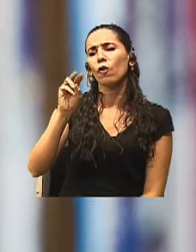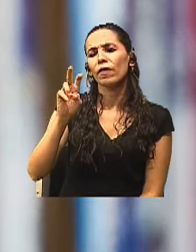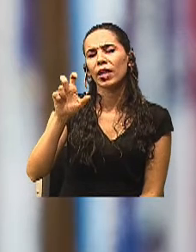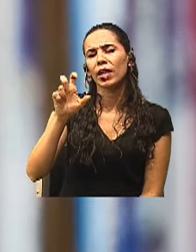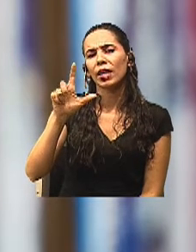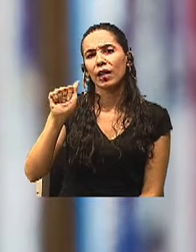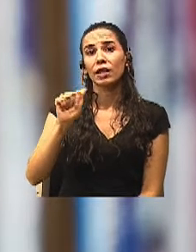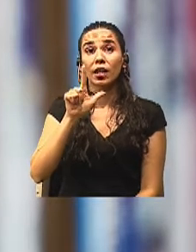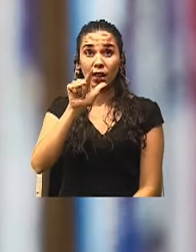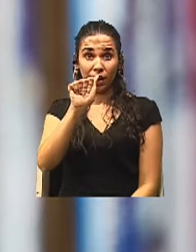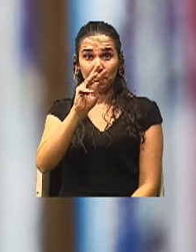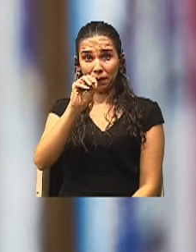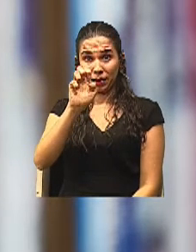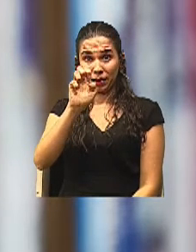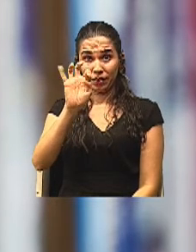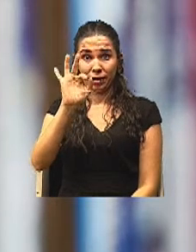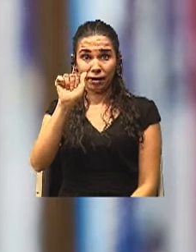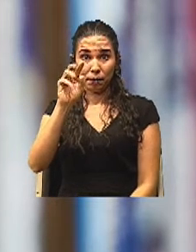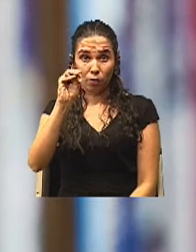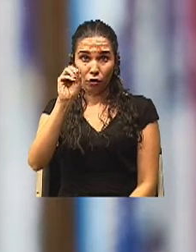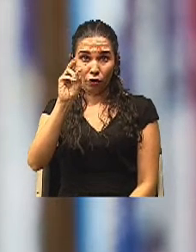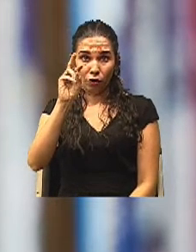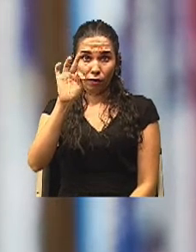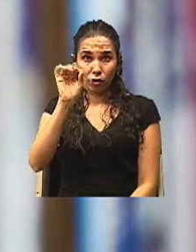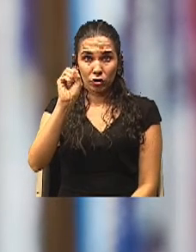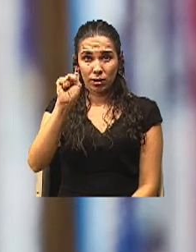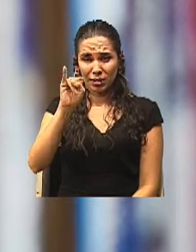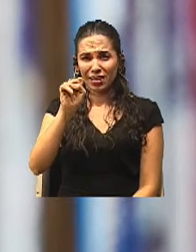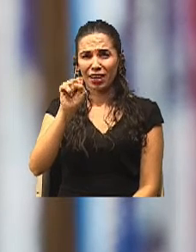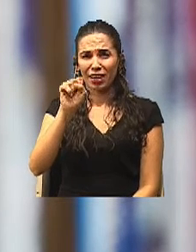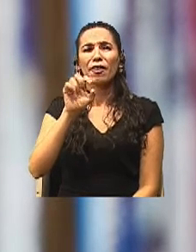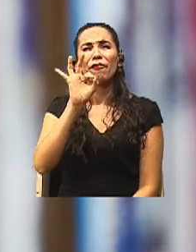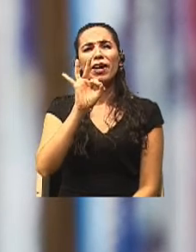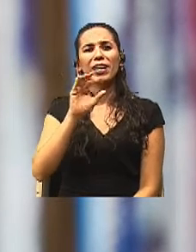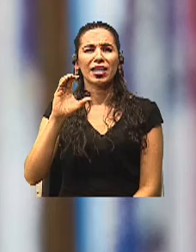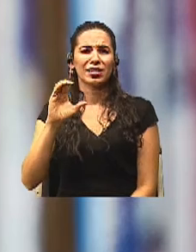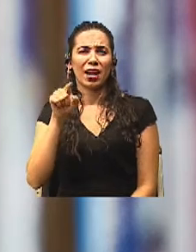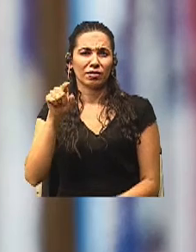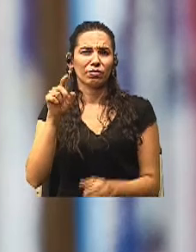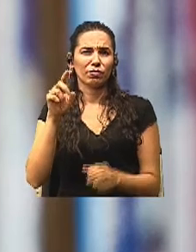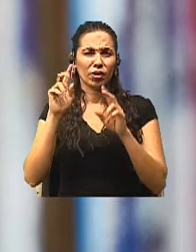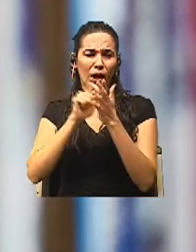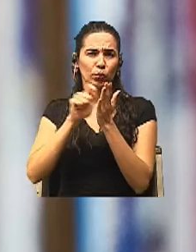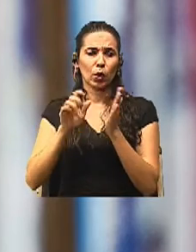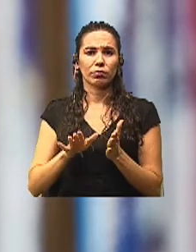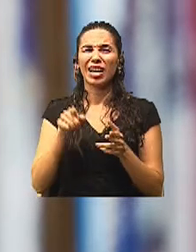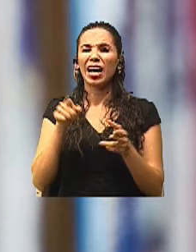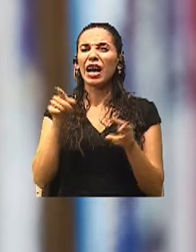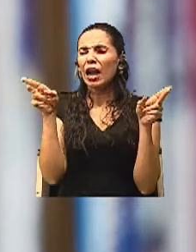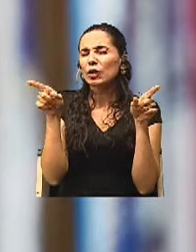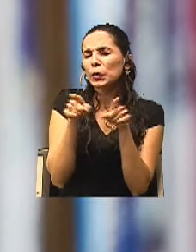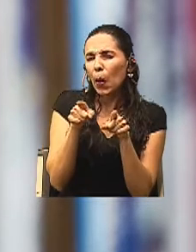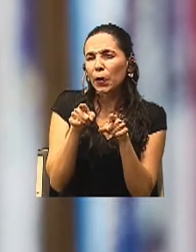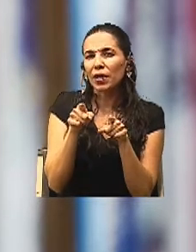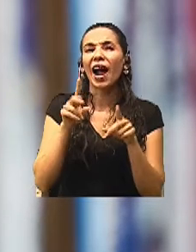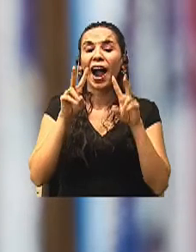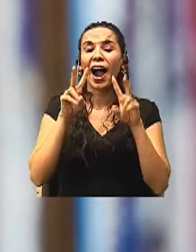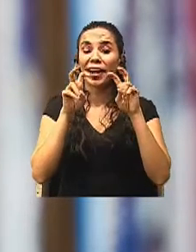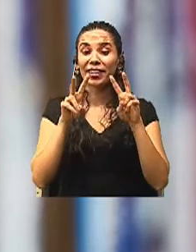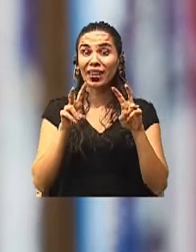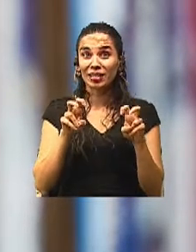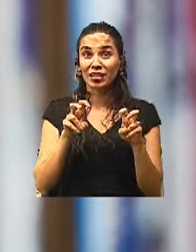Kafka. Ay, los enredé. Muy largo ese título. Bueno, se los acorto. El análisis